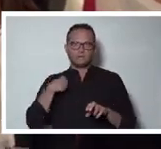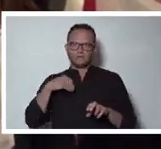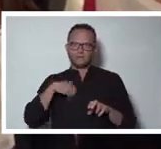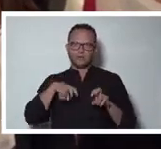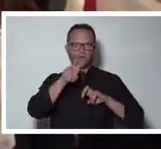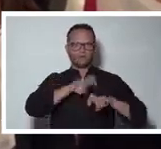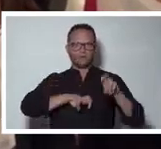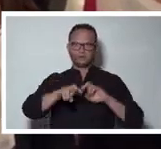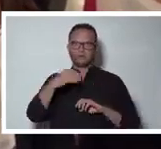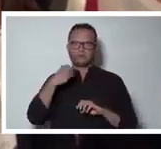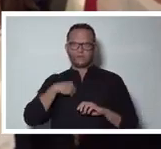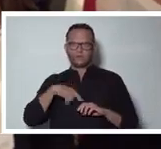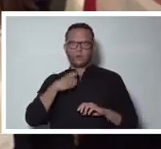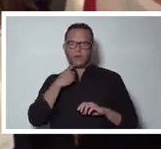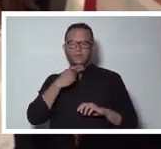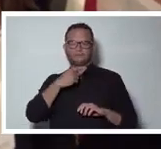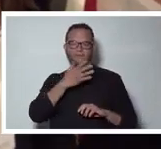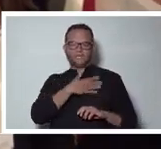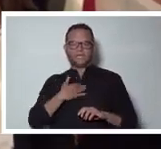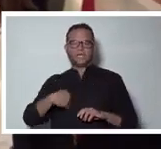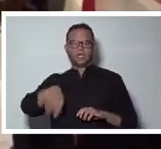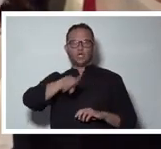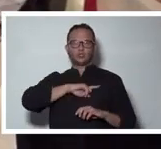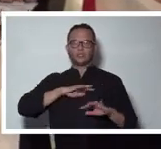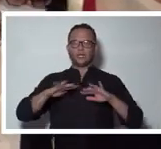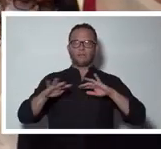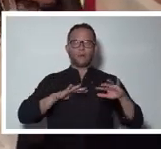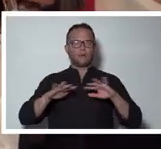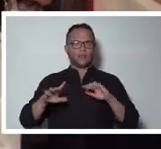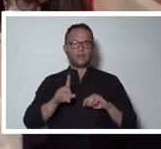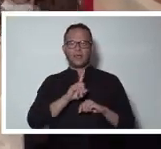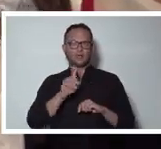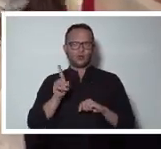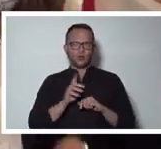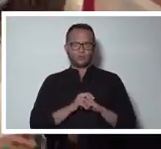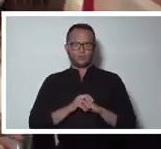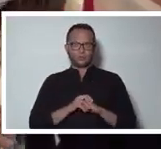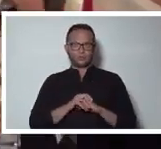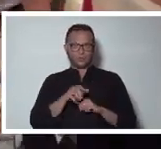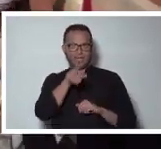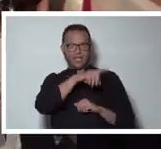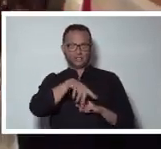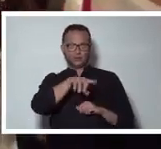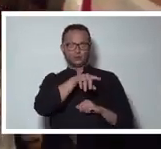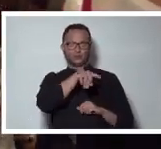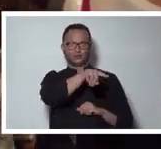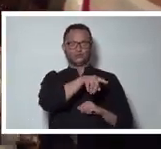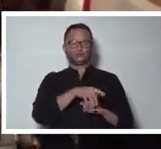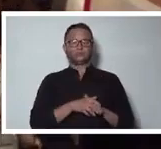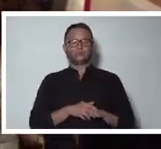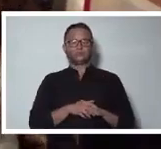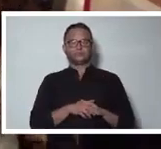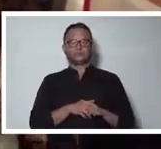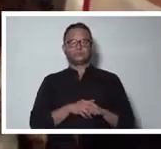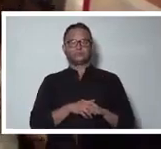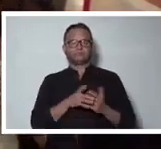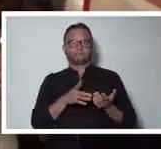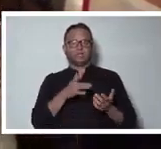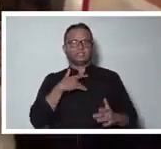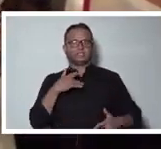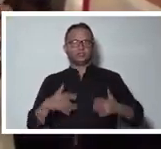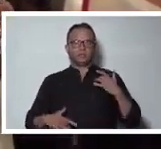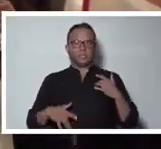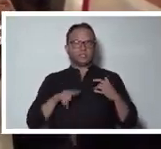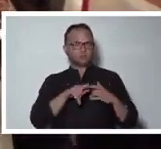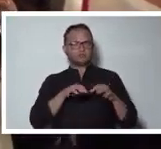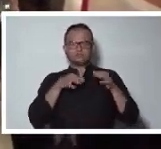mismo que no nos movilicemos ellos es sintomático el tipo